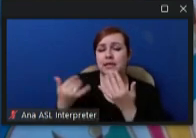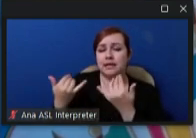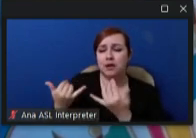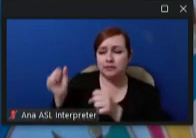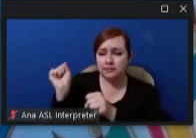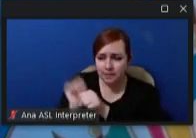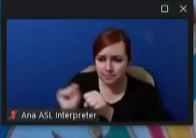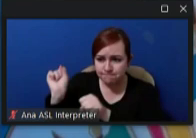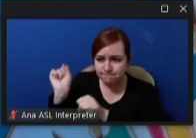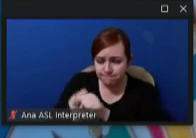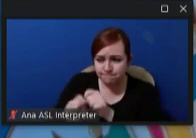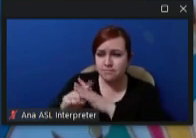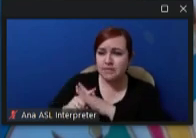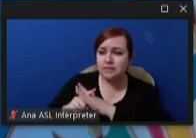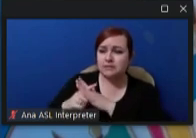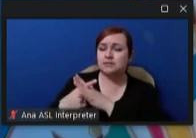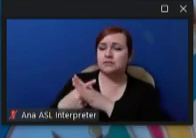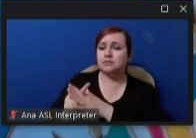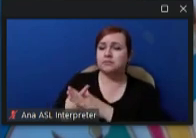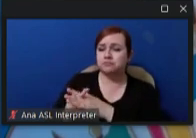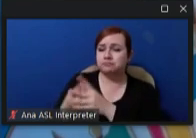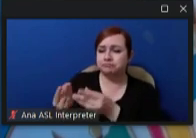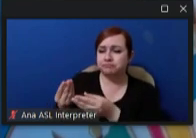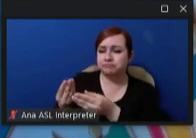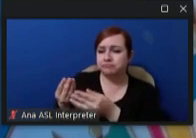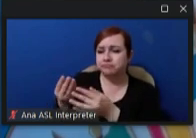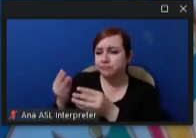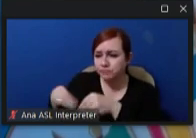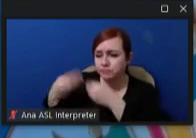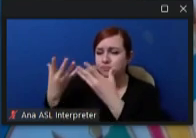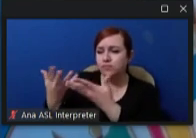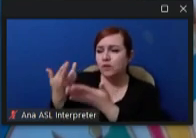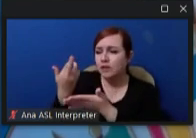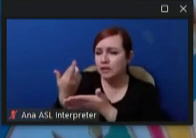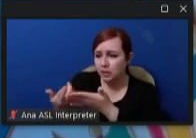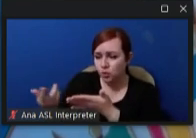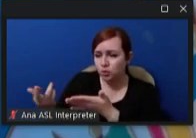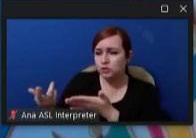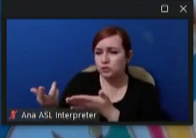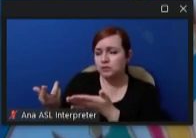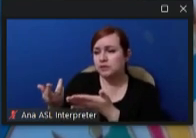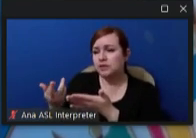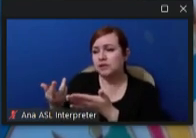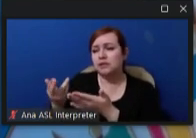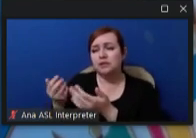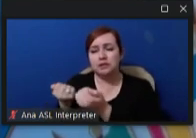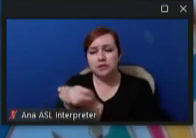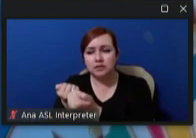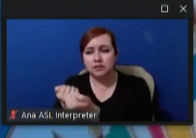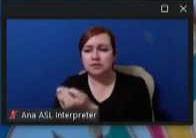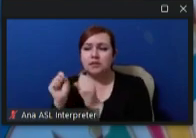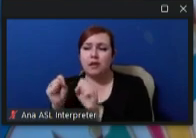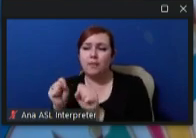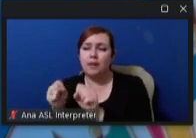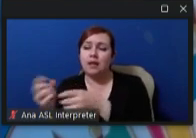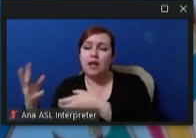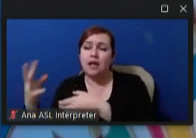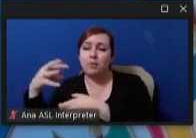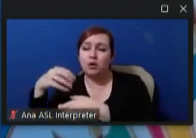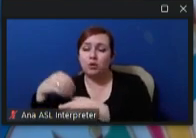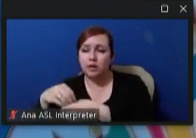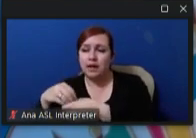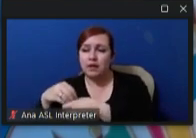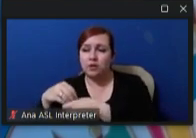están tratando de darle los recursos adecuados para poner en funcionamiento, si también se han involucrado en el diseño a